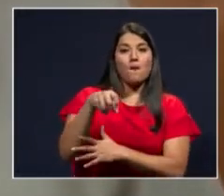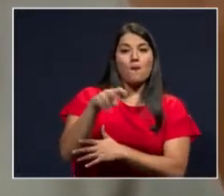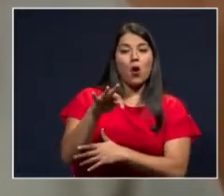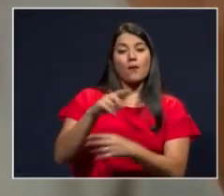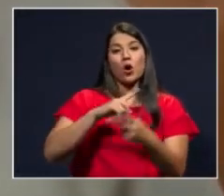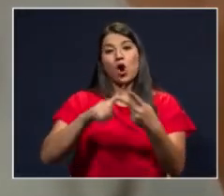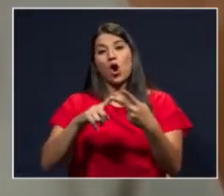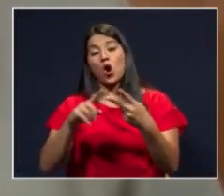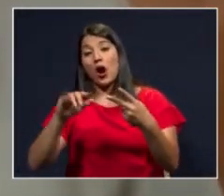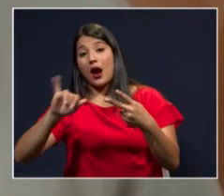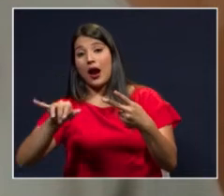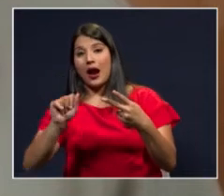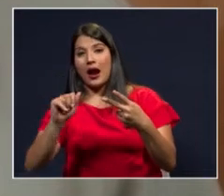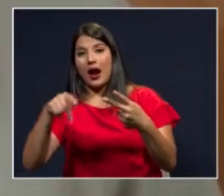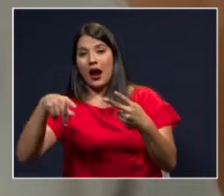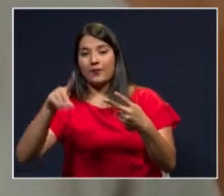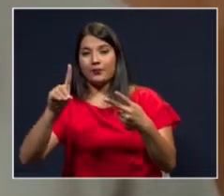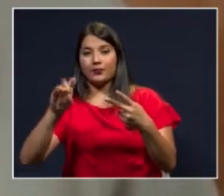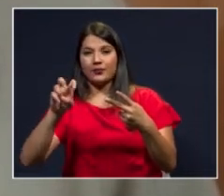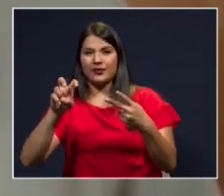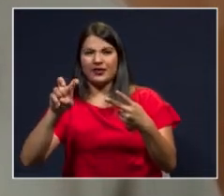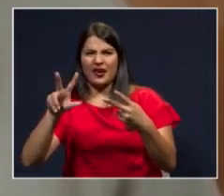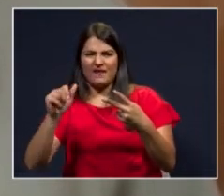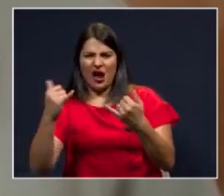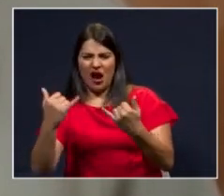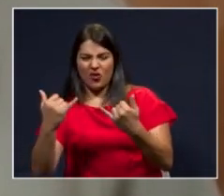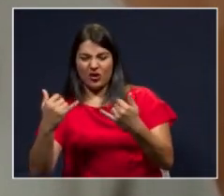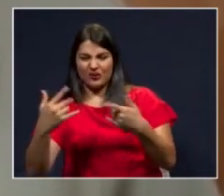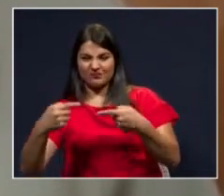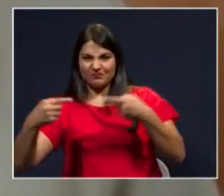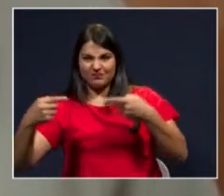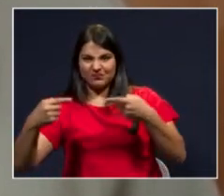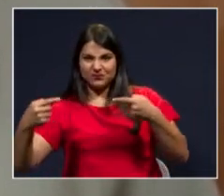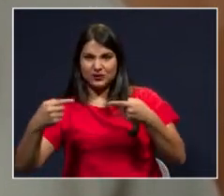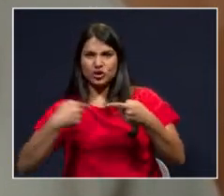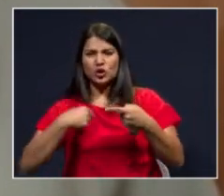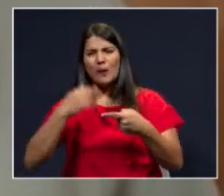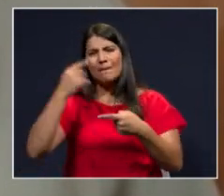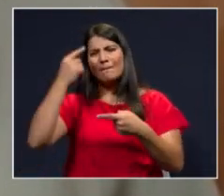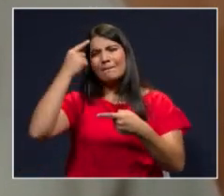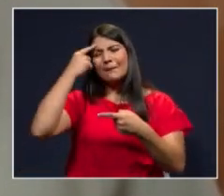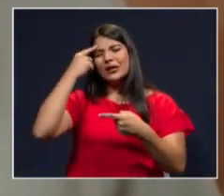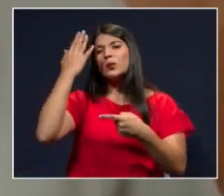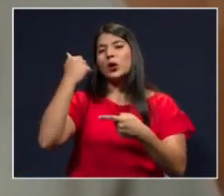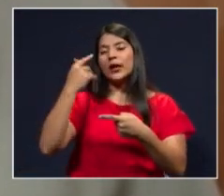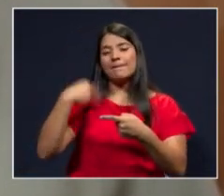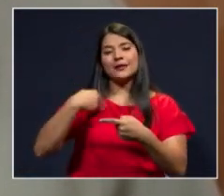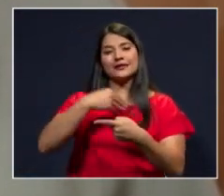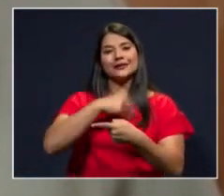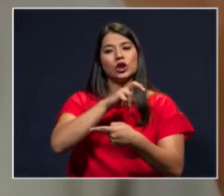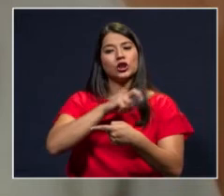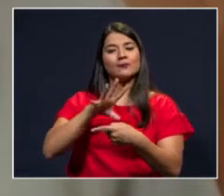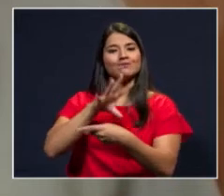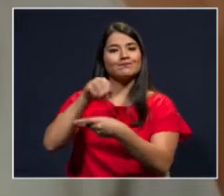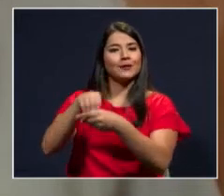mi interpretación, ha habido una intromisión del Ministerio de Transporte en